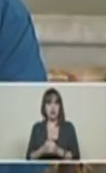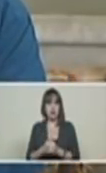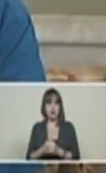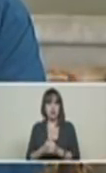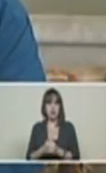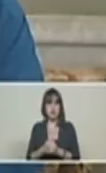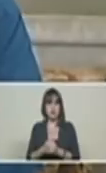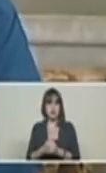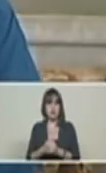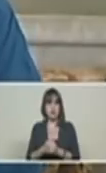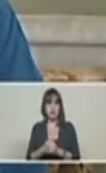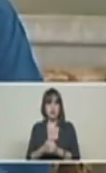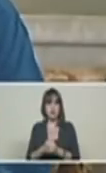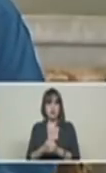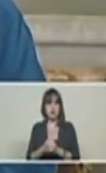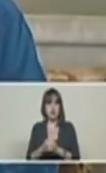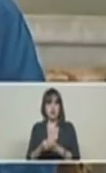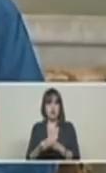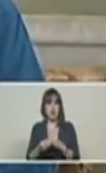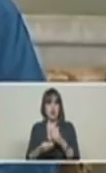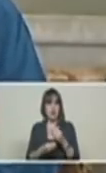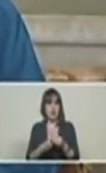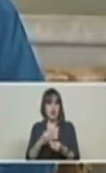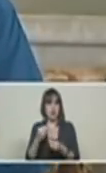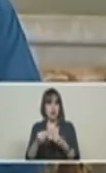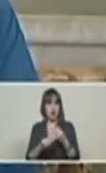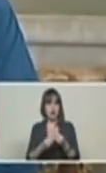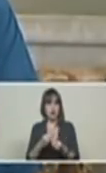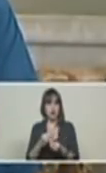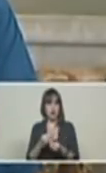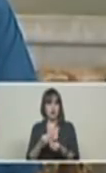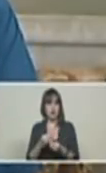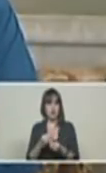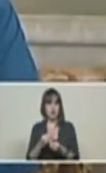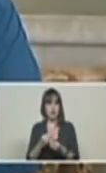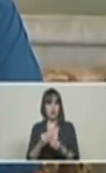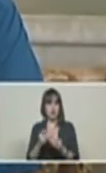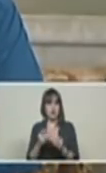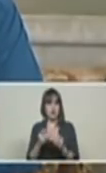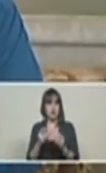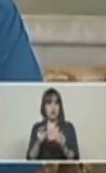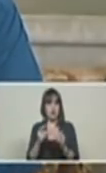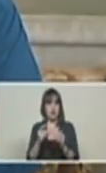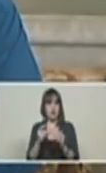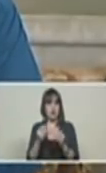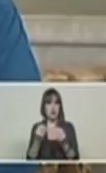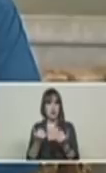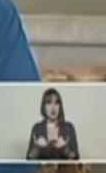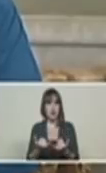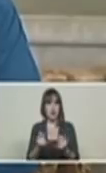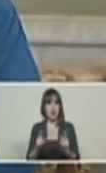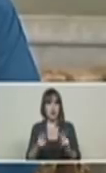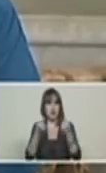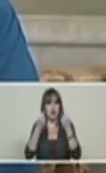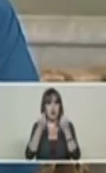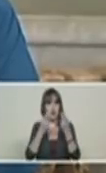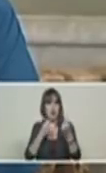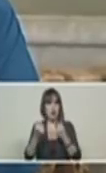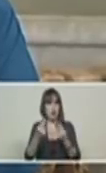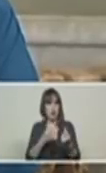Era uno de los factores que nosotros, cuando estuvimos haciendo el programa de recuperación económica, bueno, más nos